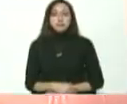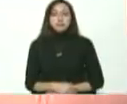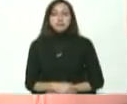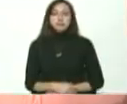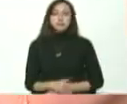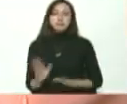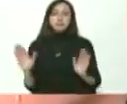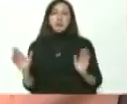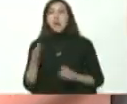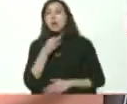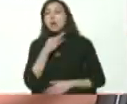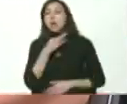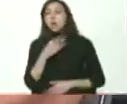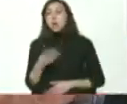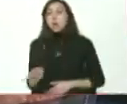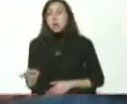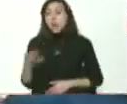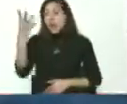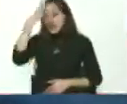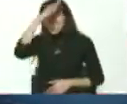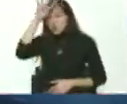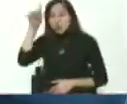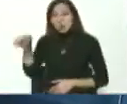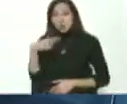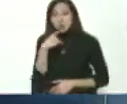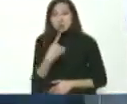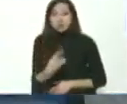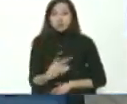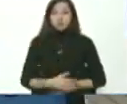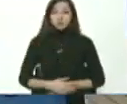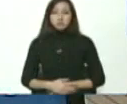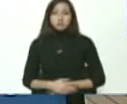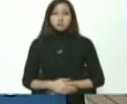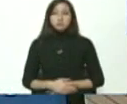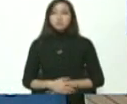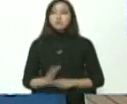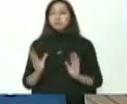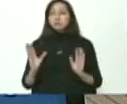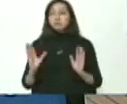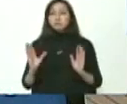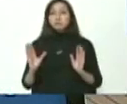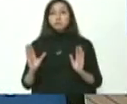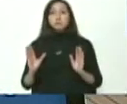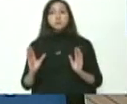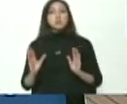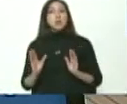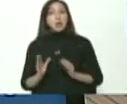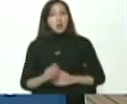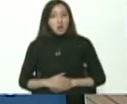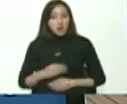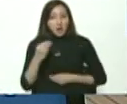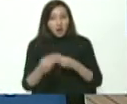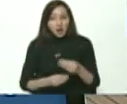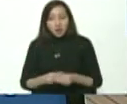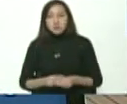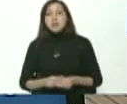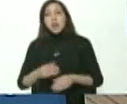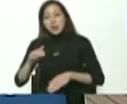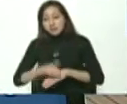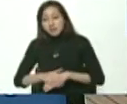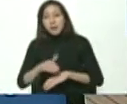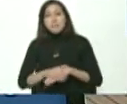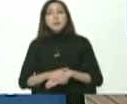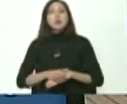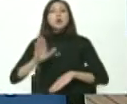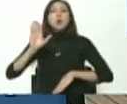Como le gusta decir a Diosdado, a ponerse alpargata porque lo